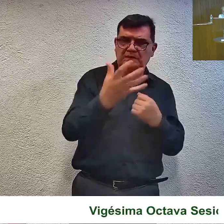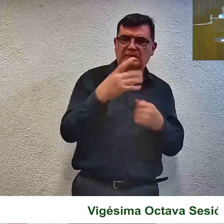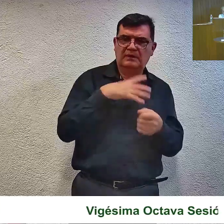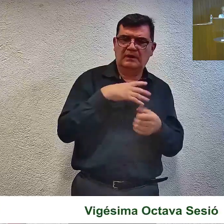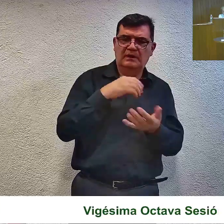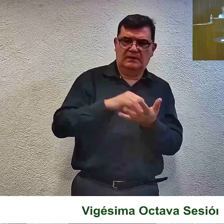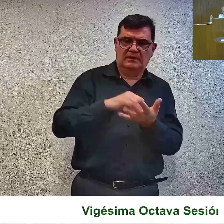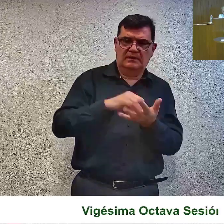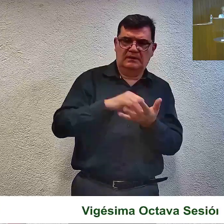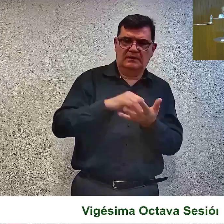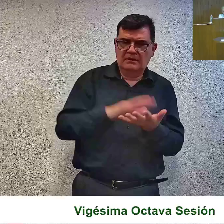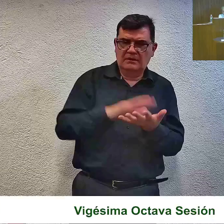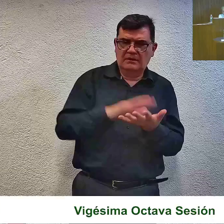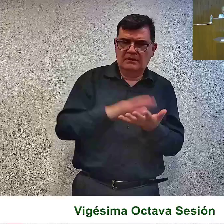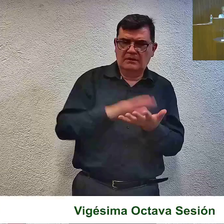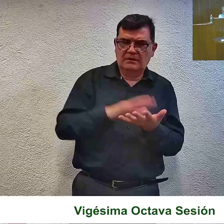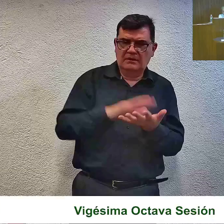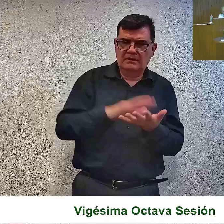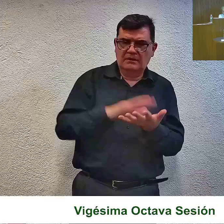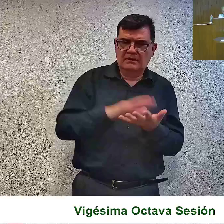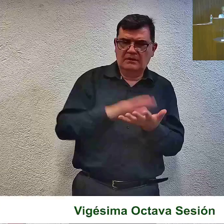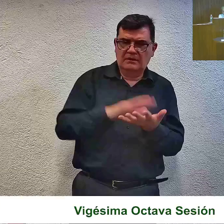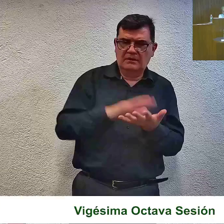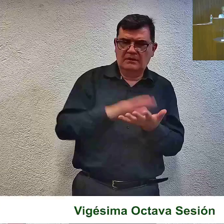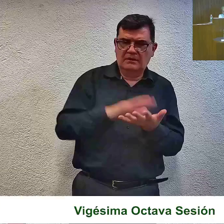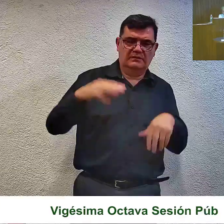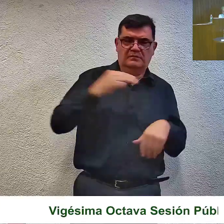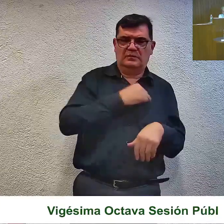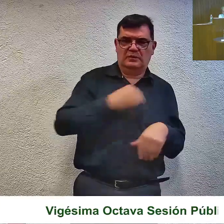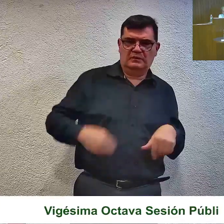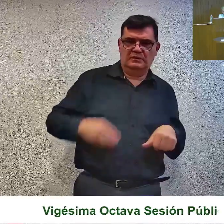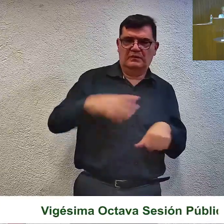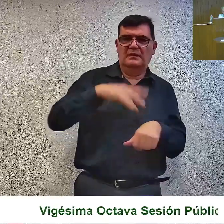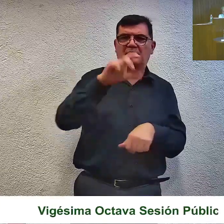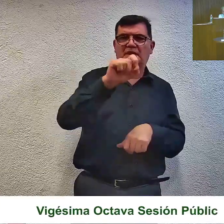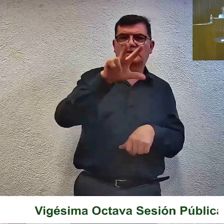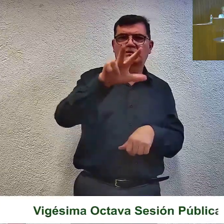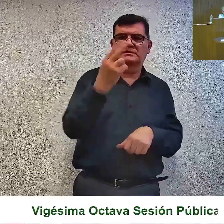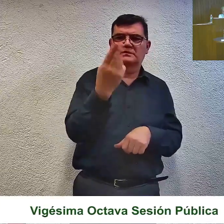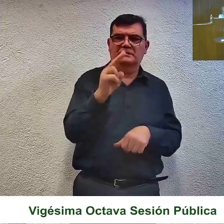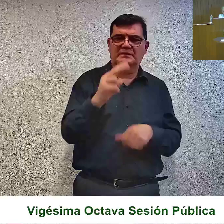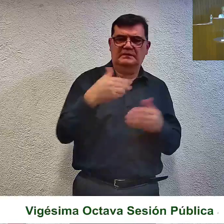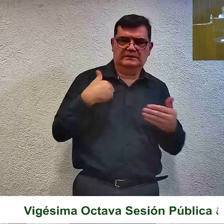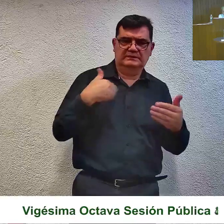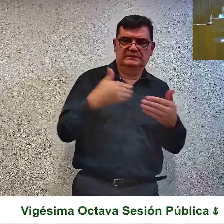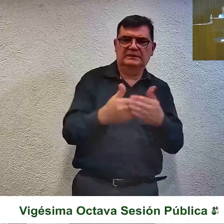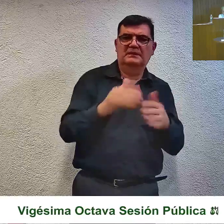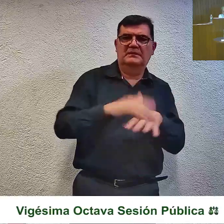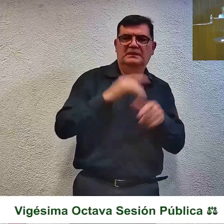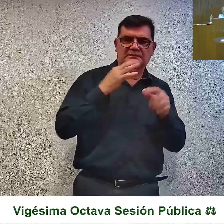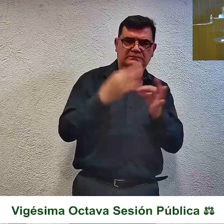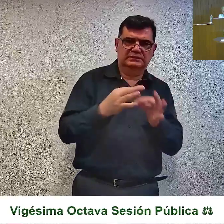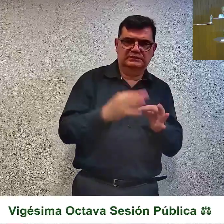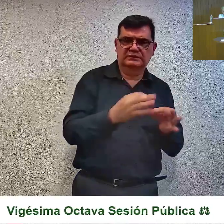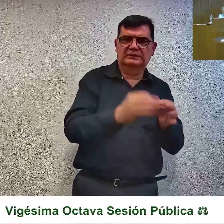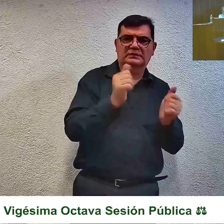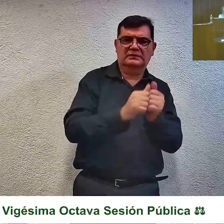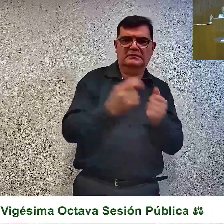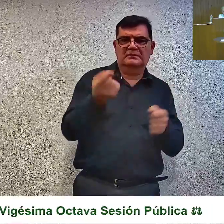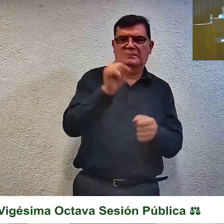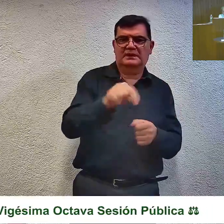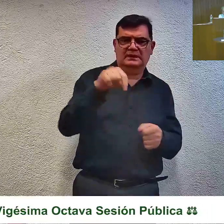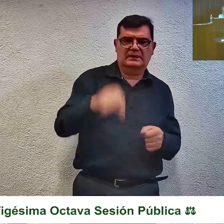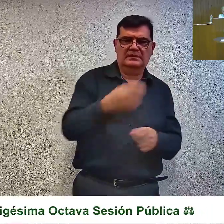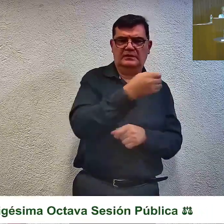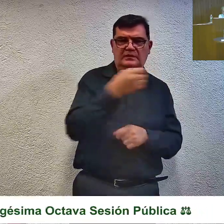su petición en el hecho de que el Cabildo Municipal sesionaría el 28 de noviembre del año en curso para dar cumplimiento a lo mandatado por este